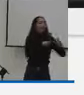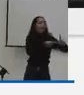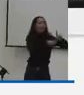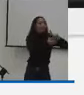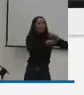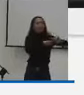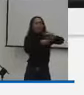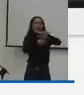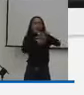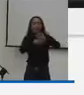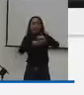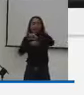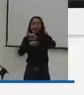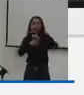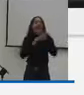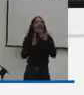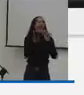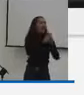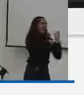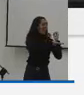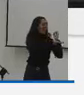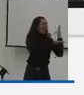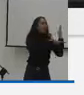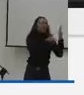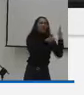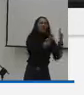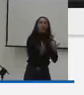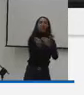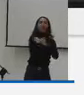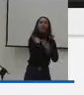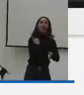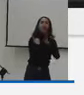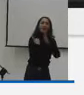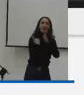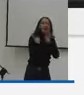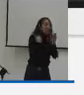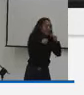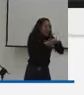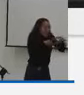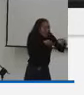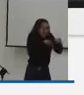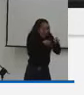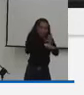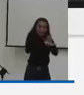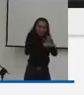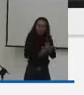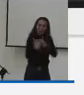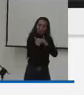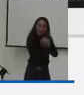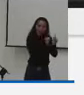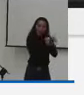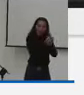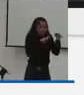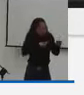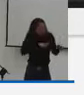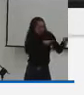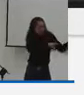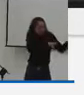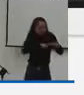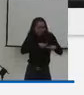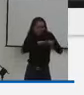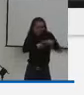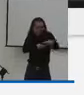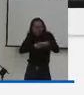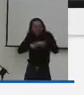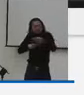los clubes deportivos que sea el ente municipal entonces en este caso para los clubes que es la pregunta precisa y concreta será el ente